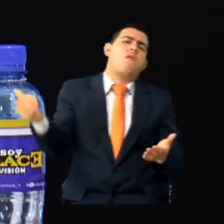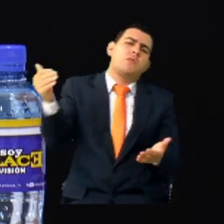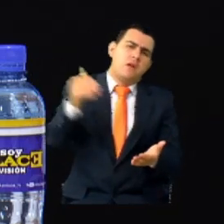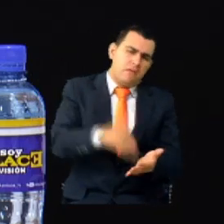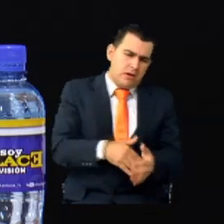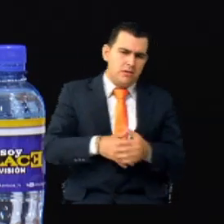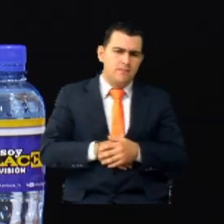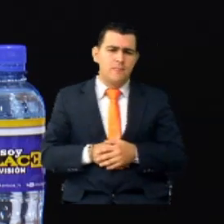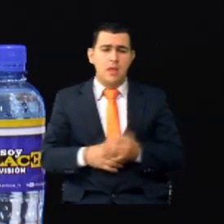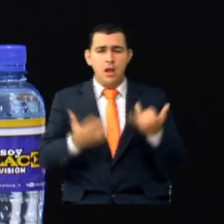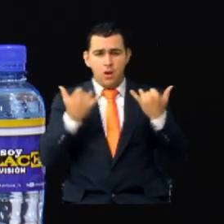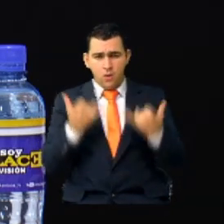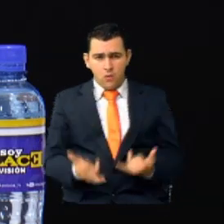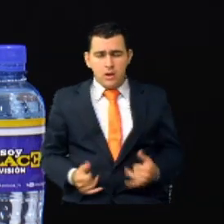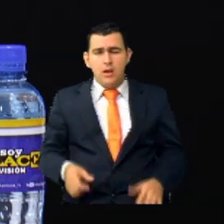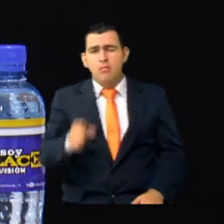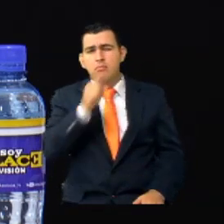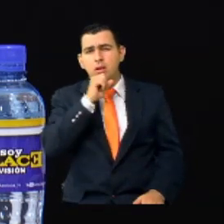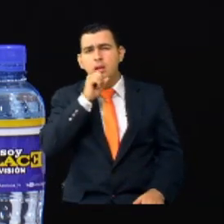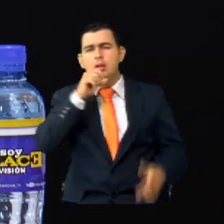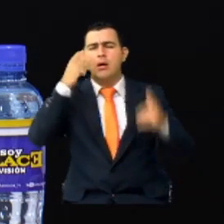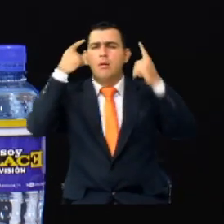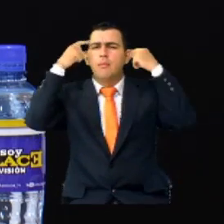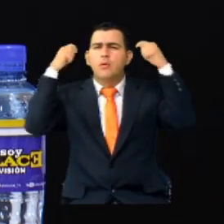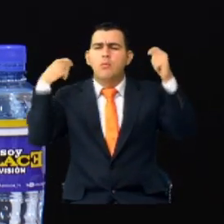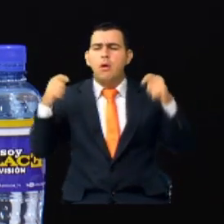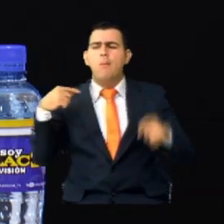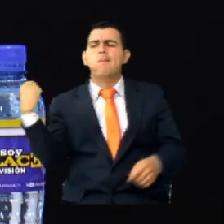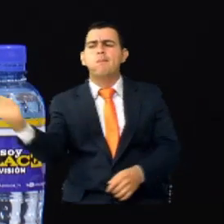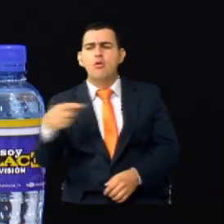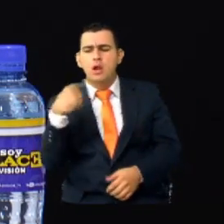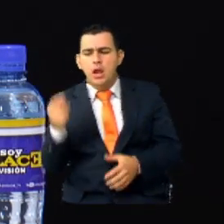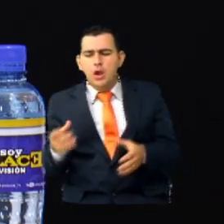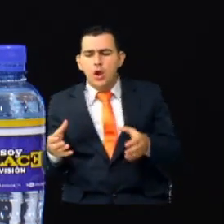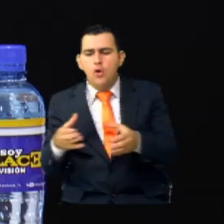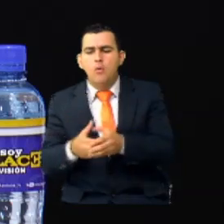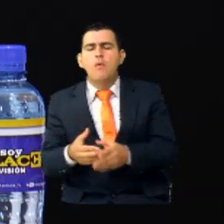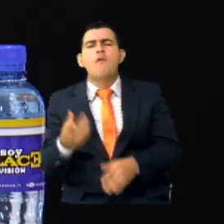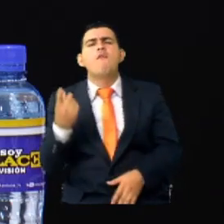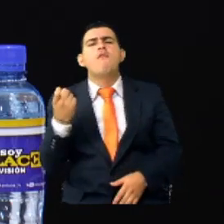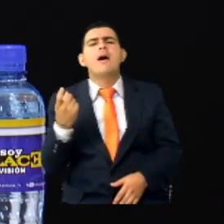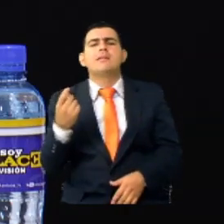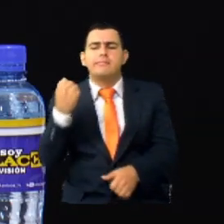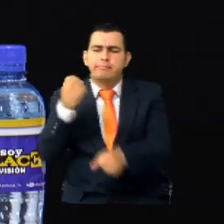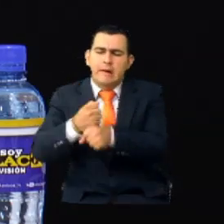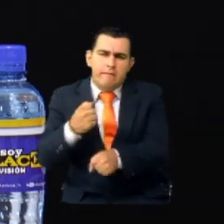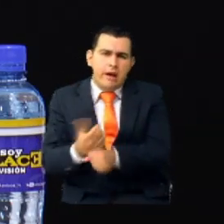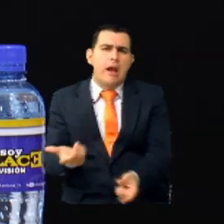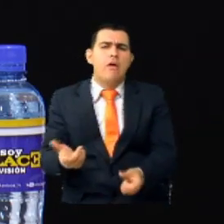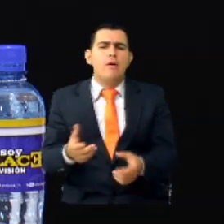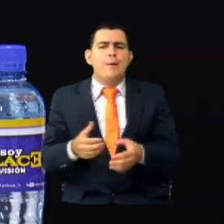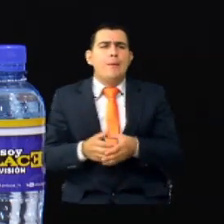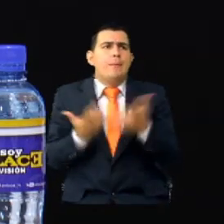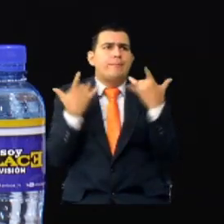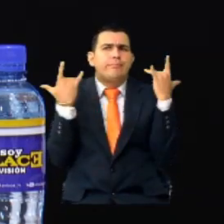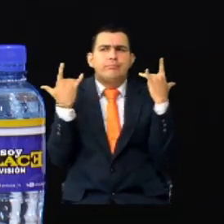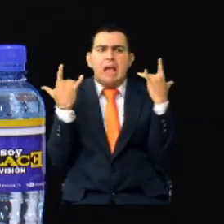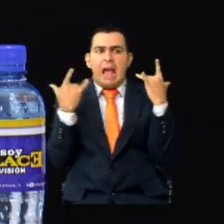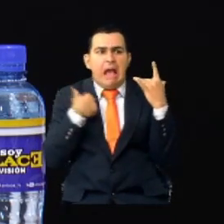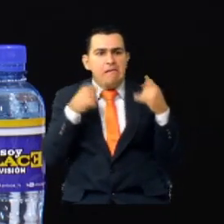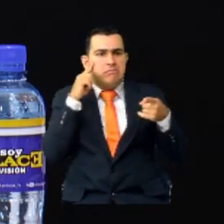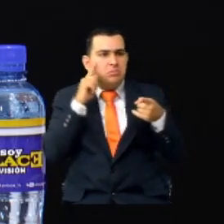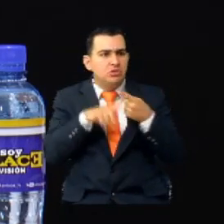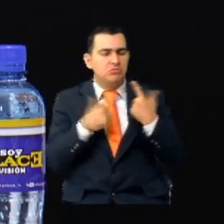preocupa a la ciudadanía es la delincuencia común, basada en la falta de oportunidades y también falta de cultura ciudadana para la